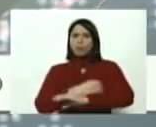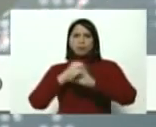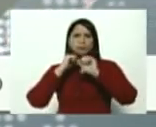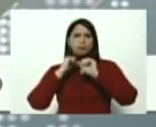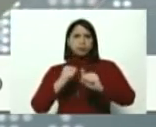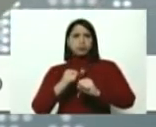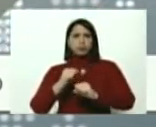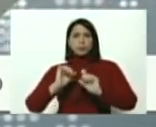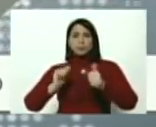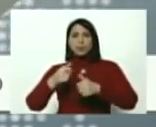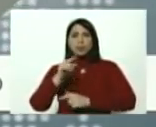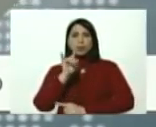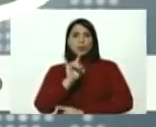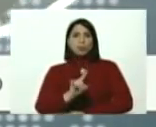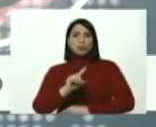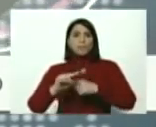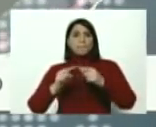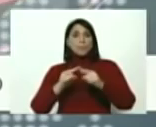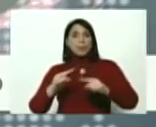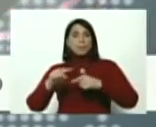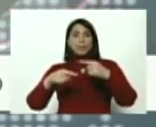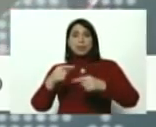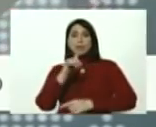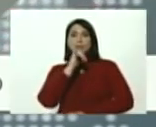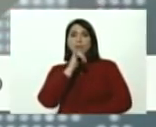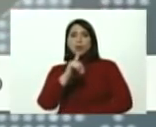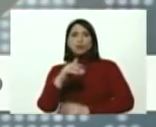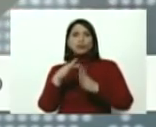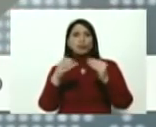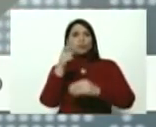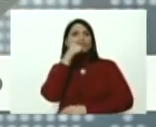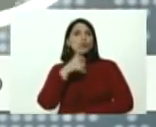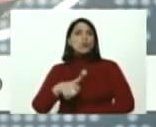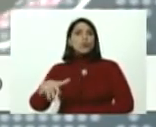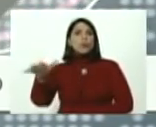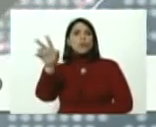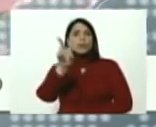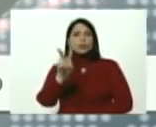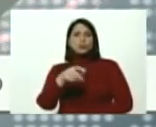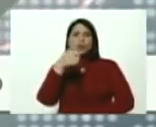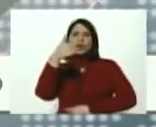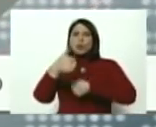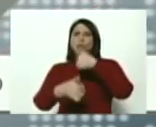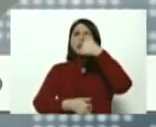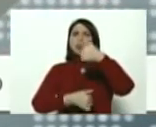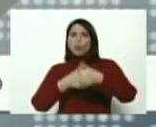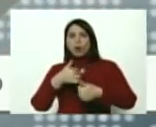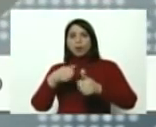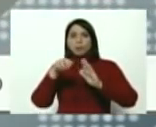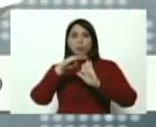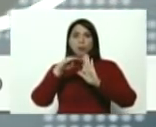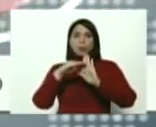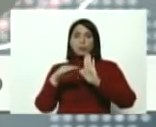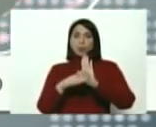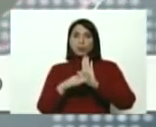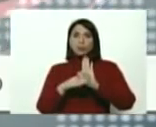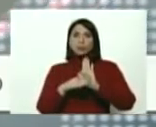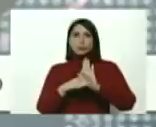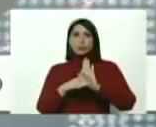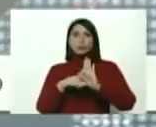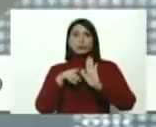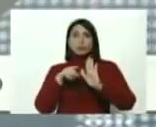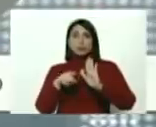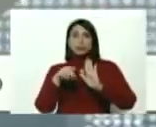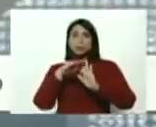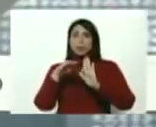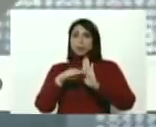del día lunes, pues mañana anunciaremos a todo el pueblo de Venezuela cuál es el tenor y la profundidad de esas medidas